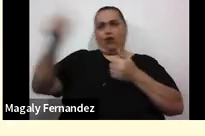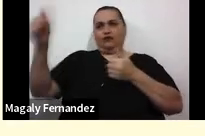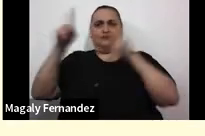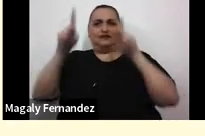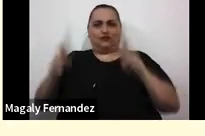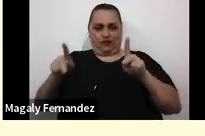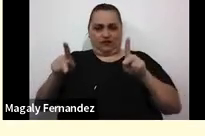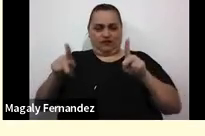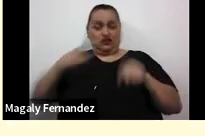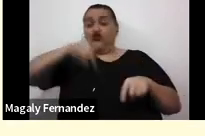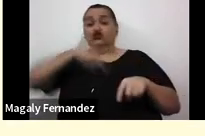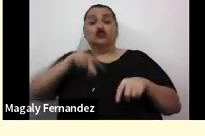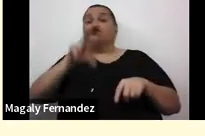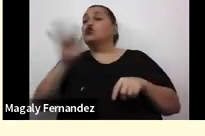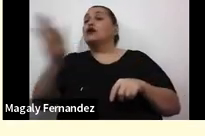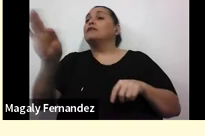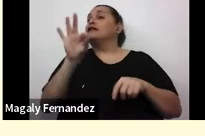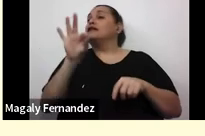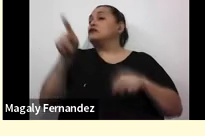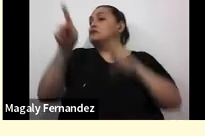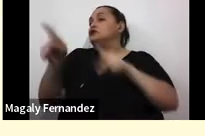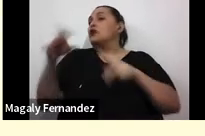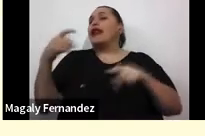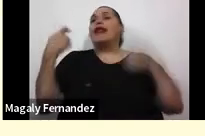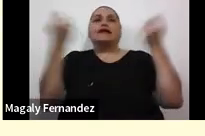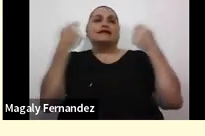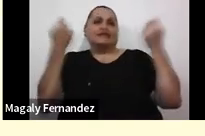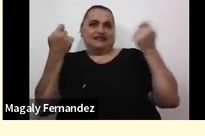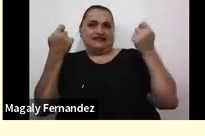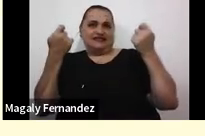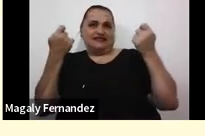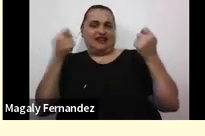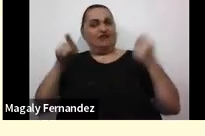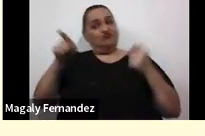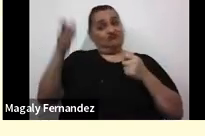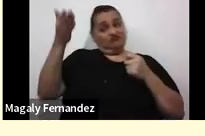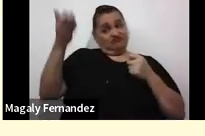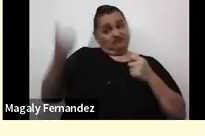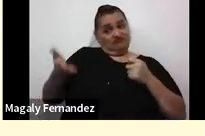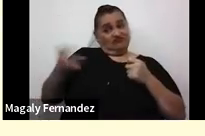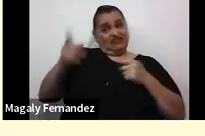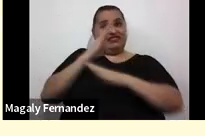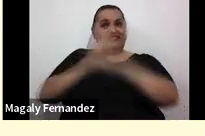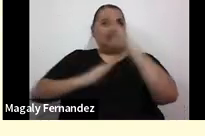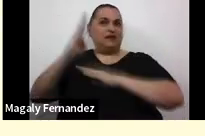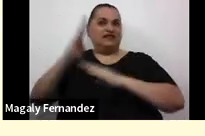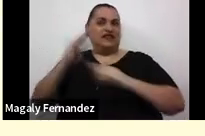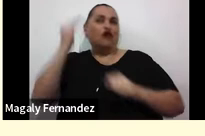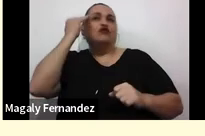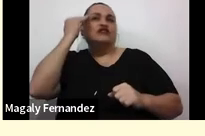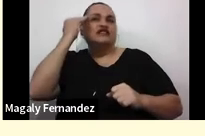no invitamos a alguien a una fiesta porque tiene por qué es una persona con discapacidad cognitiva